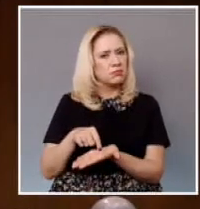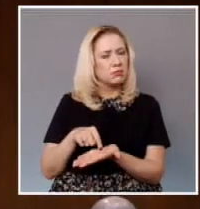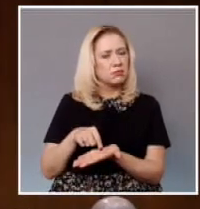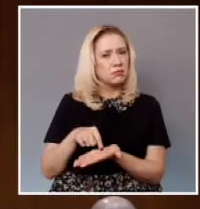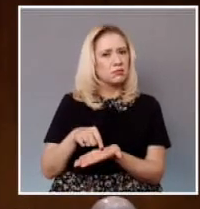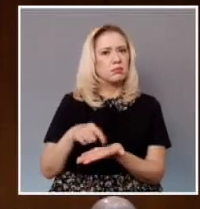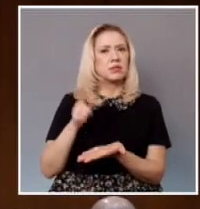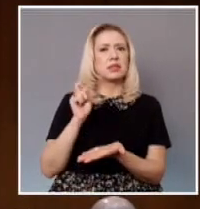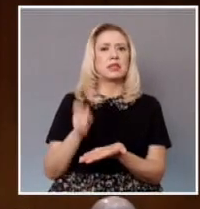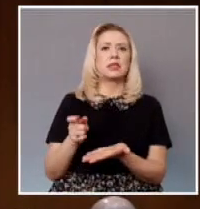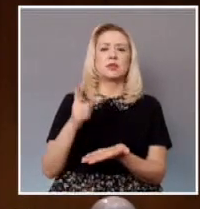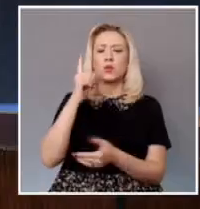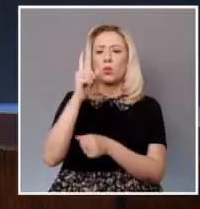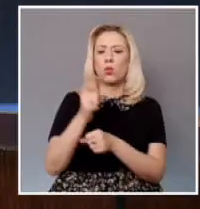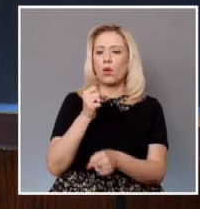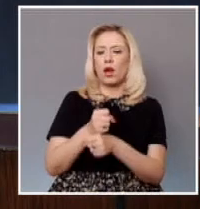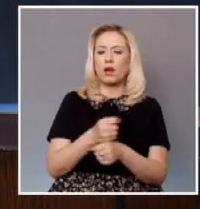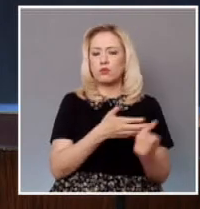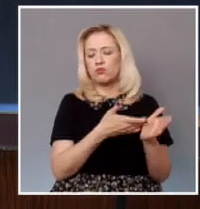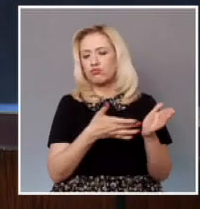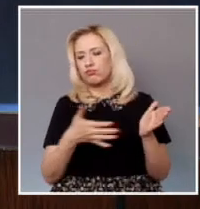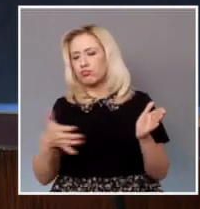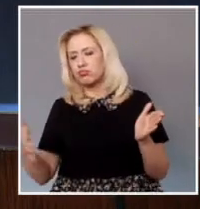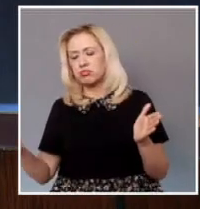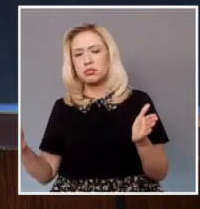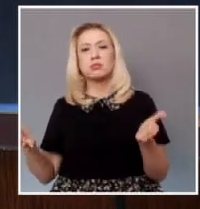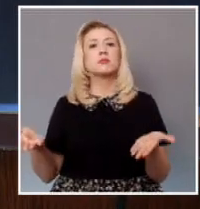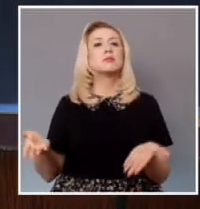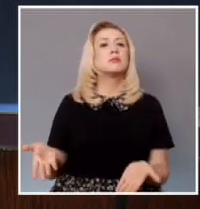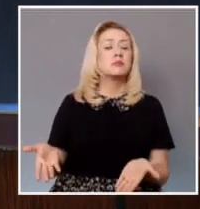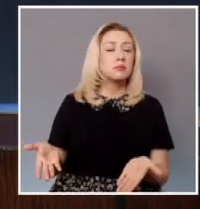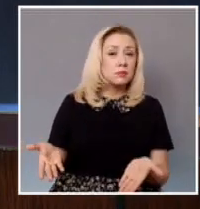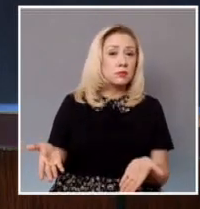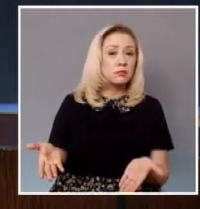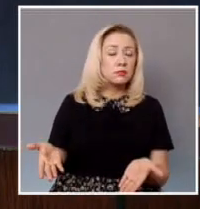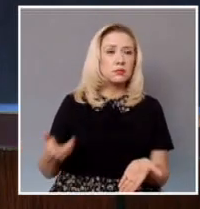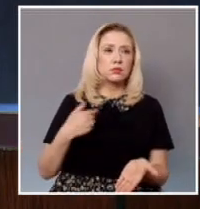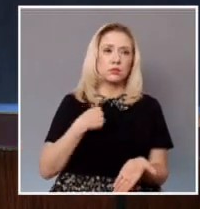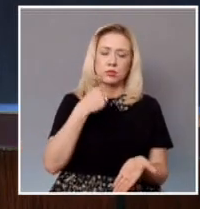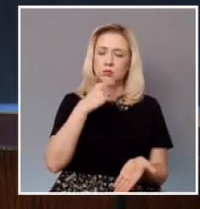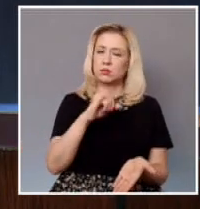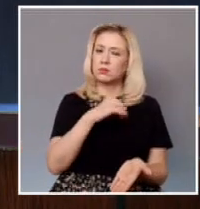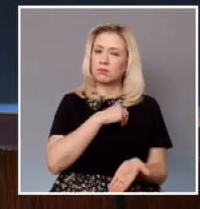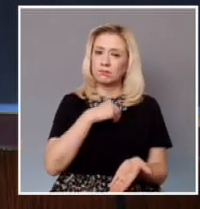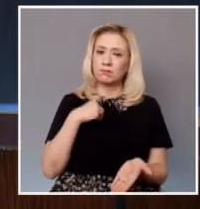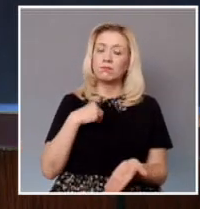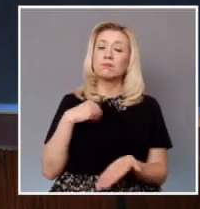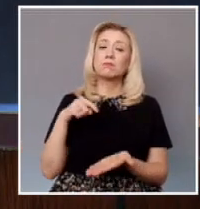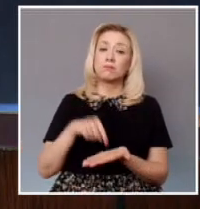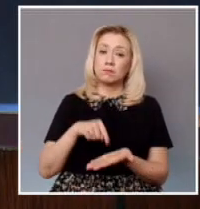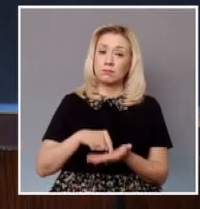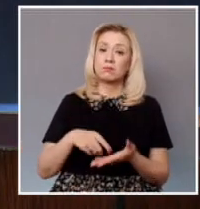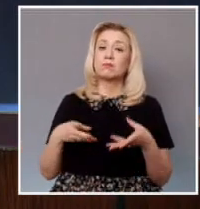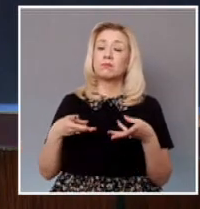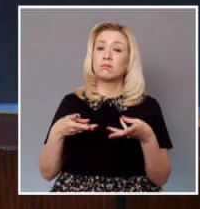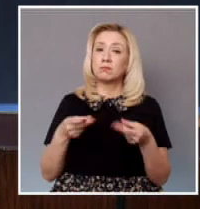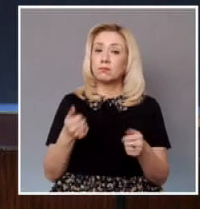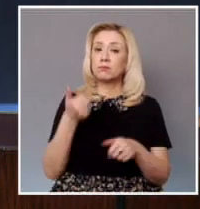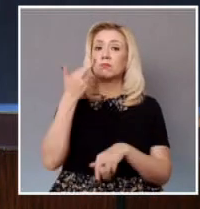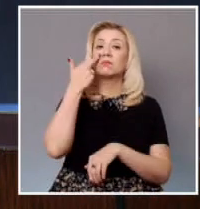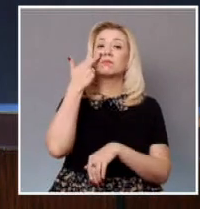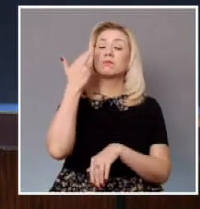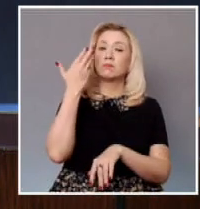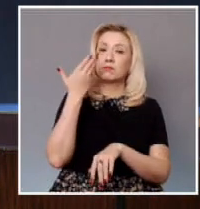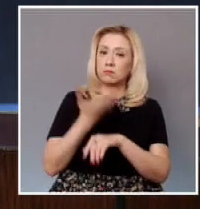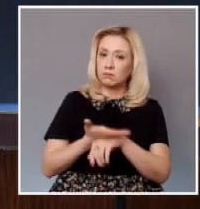del año fiscal. Yo advierto la obligación de ejercer los recursos públicos con responsabilidad, de